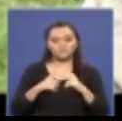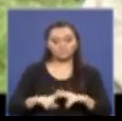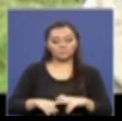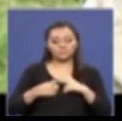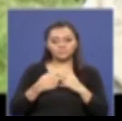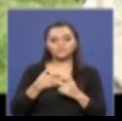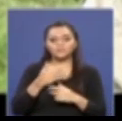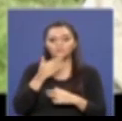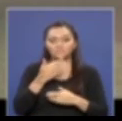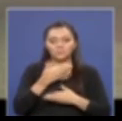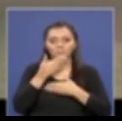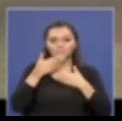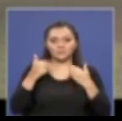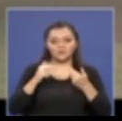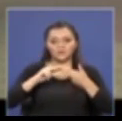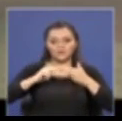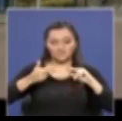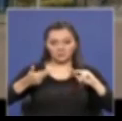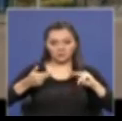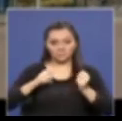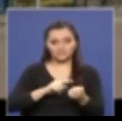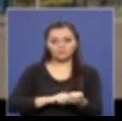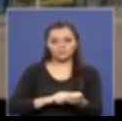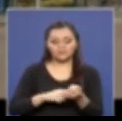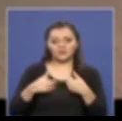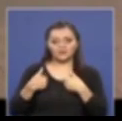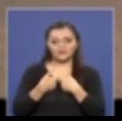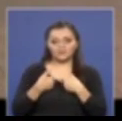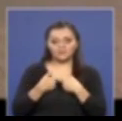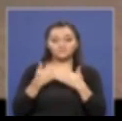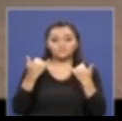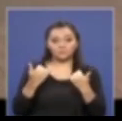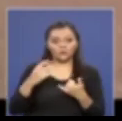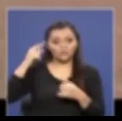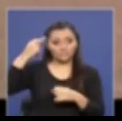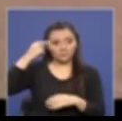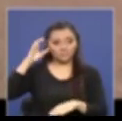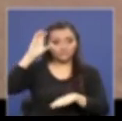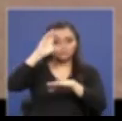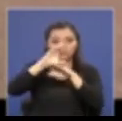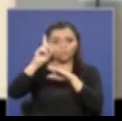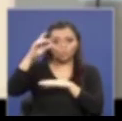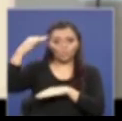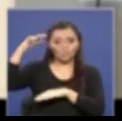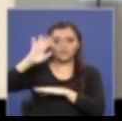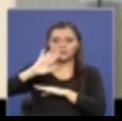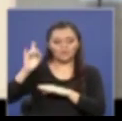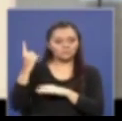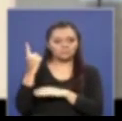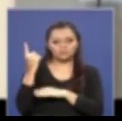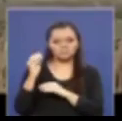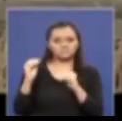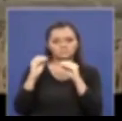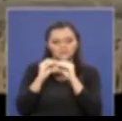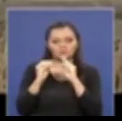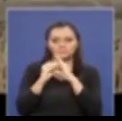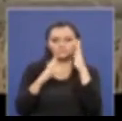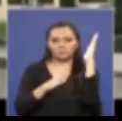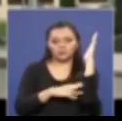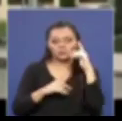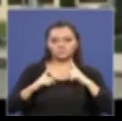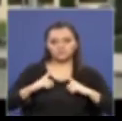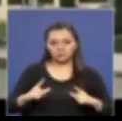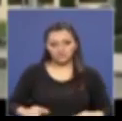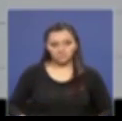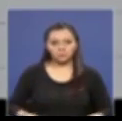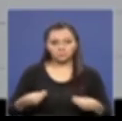empezando por lo que es mejoramiento genético. Pero no es la única inversión que el gobierno actual realiza en Tulcán. Proyectos de salud, educación